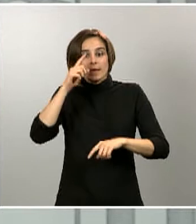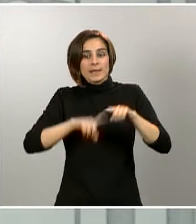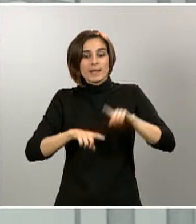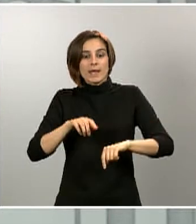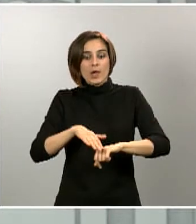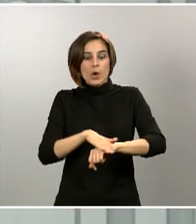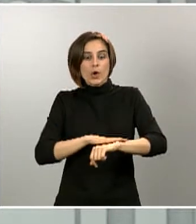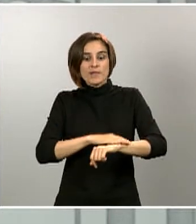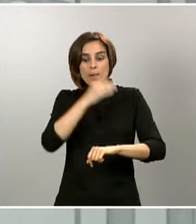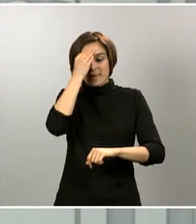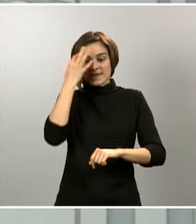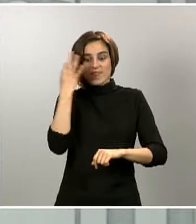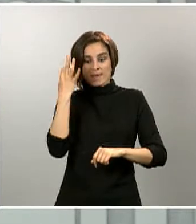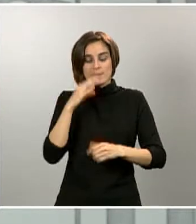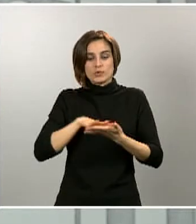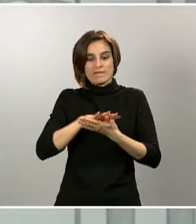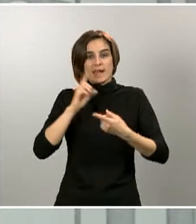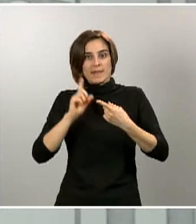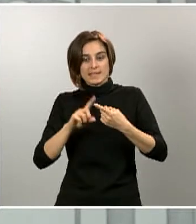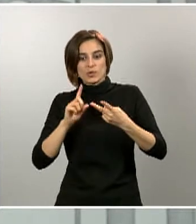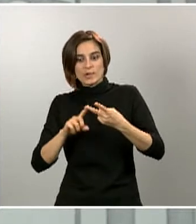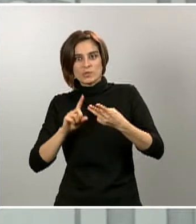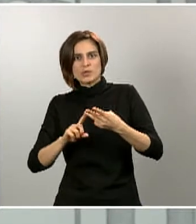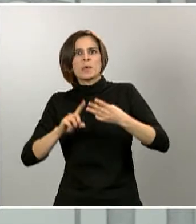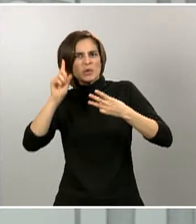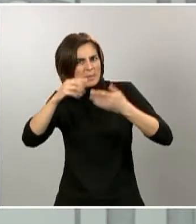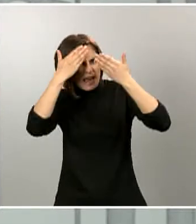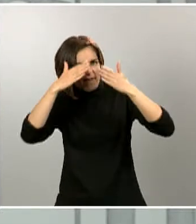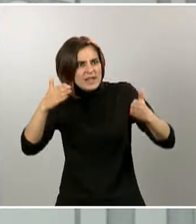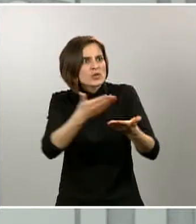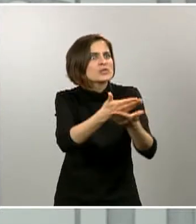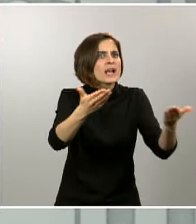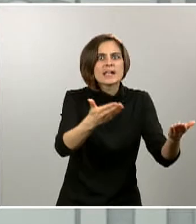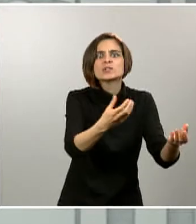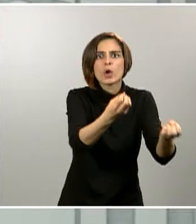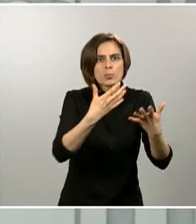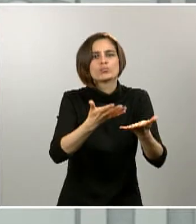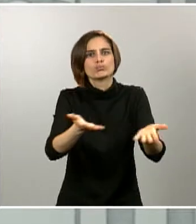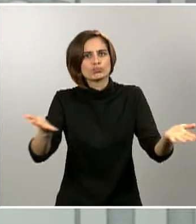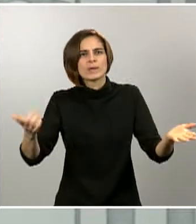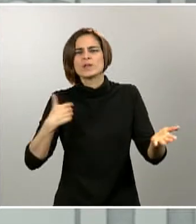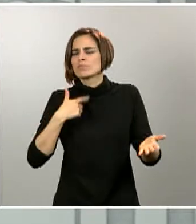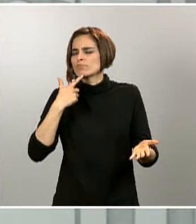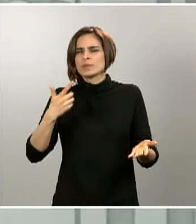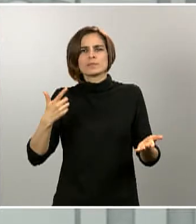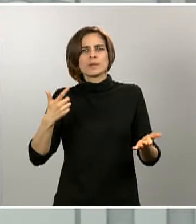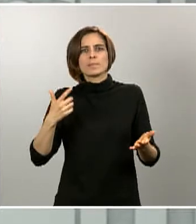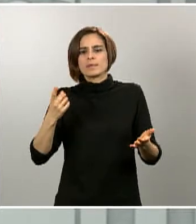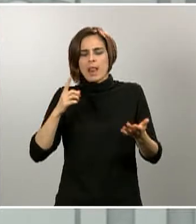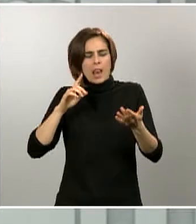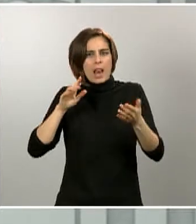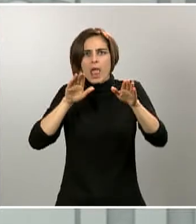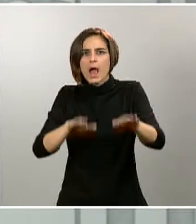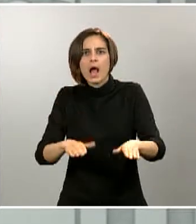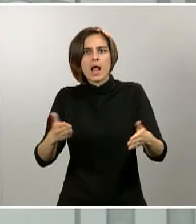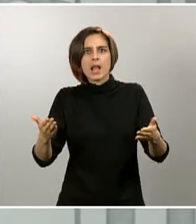demás nos quieran transmitir, en una posición, créanme, leal, abierta, transparente, que nos permita que todo el mundo se pueda sumar,